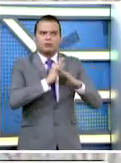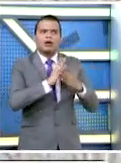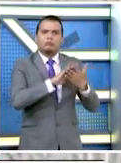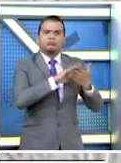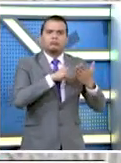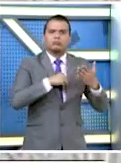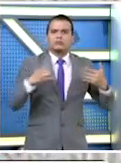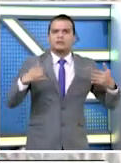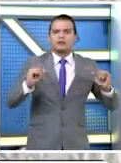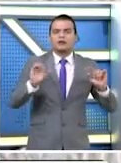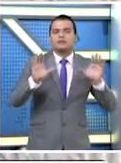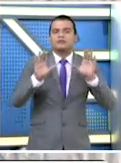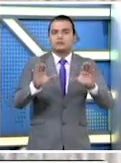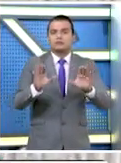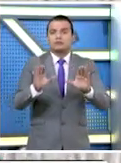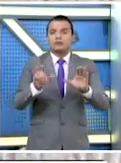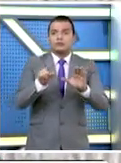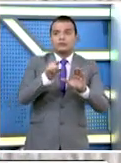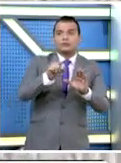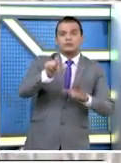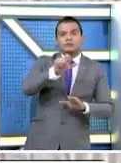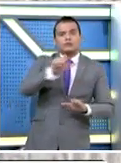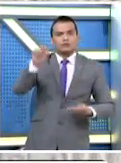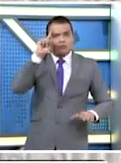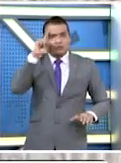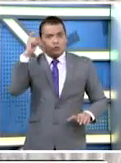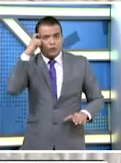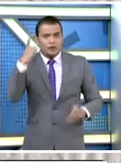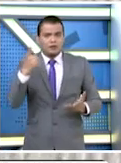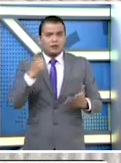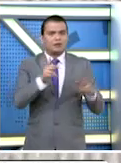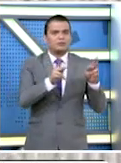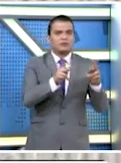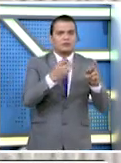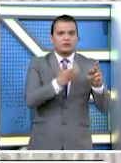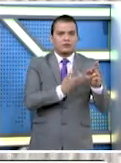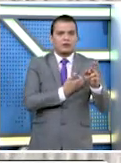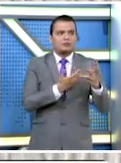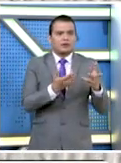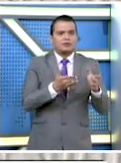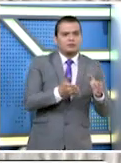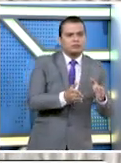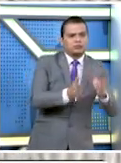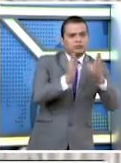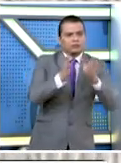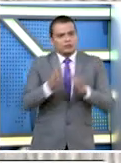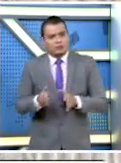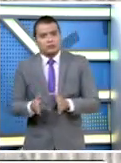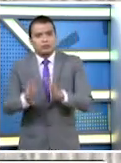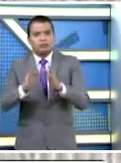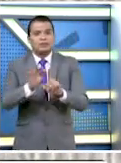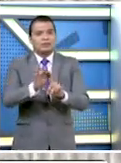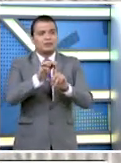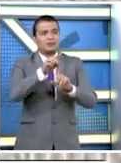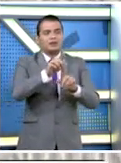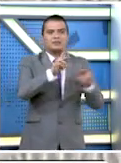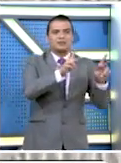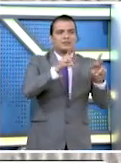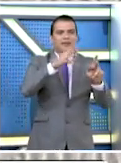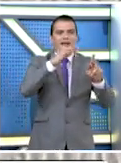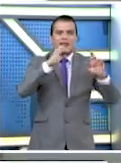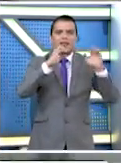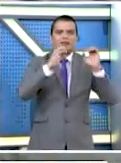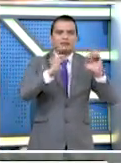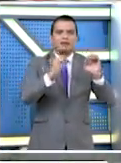alcaldes y gobernadores unas vías especiales donde no haya público donde no tenga contacto con la